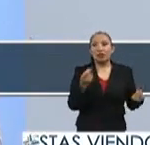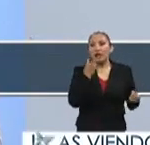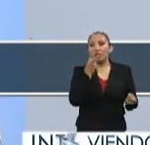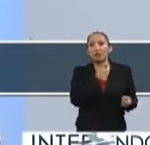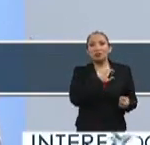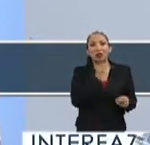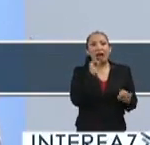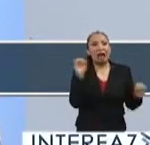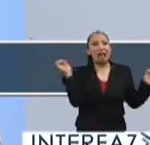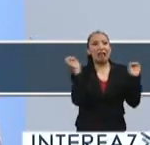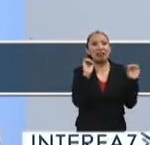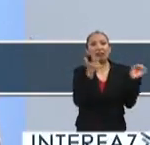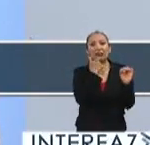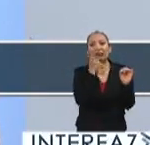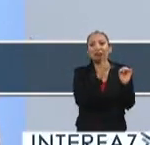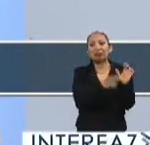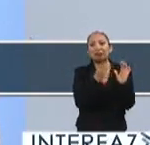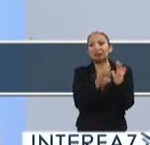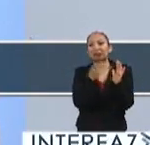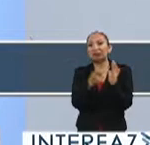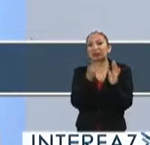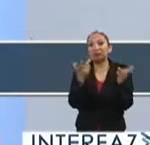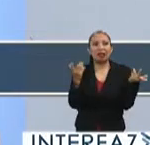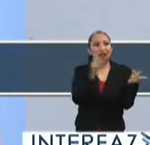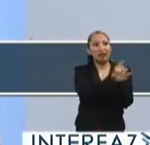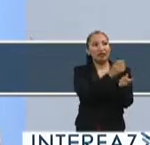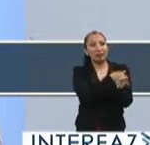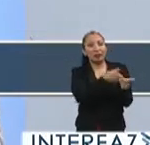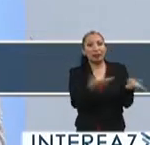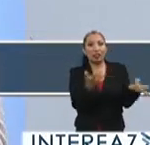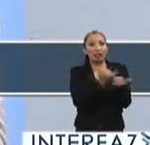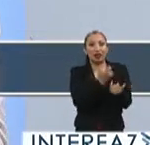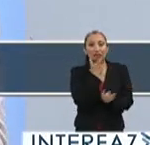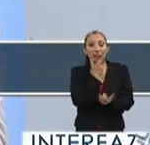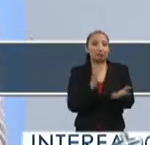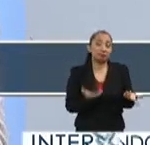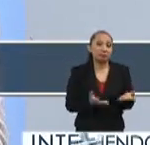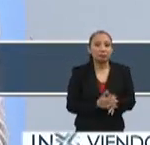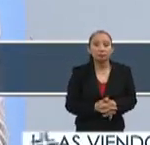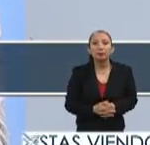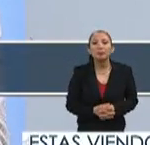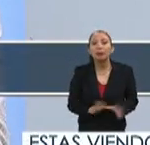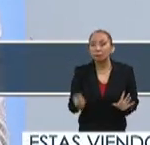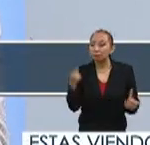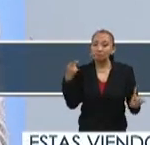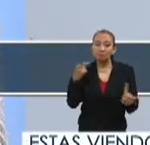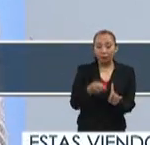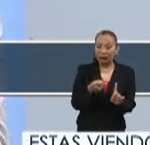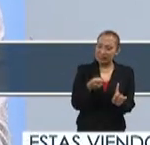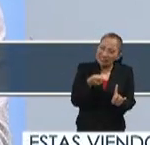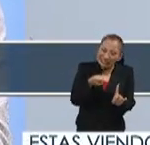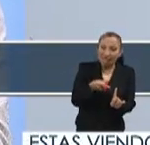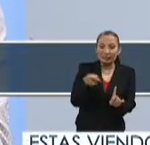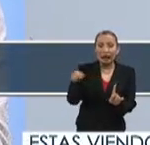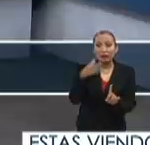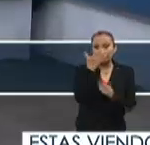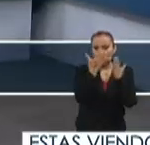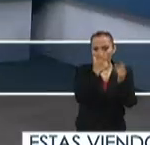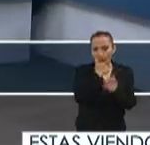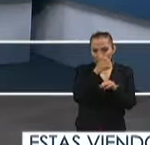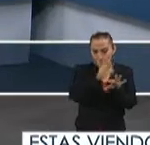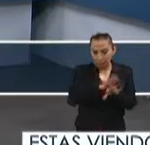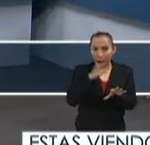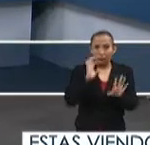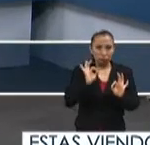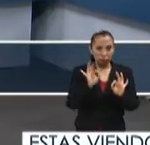habla español y todos hablan inglés y llegas y con la familia e igual. Por supuesto que el objetivo central, que fue estudiar inglés,